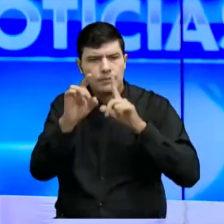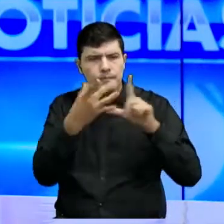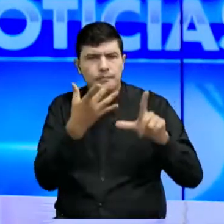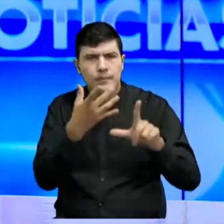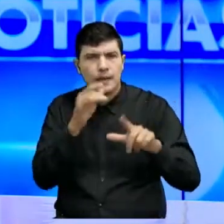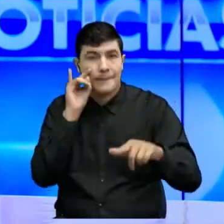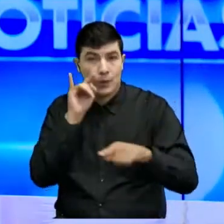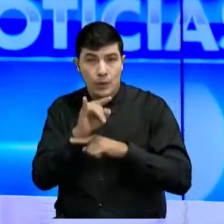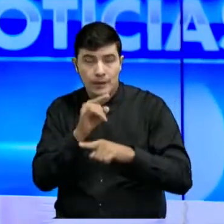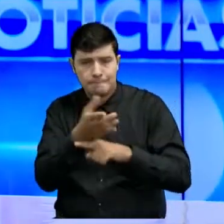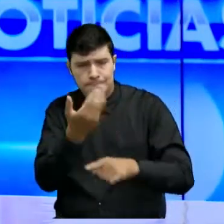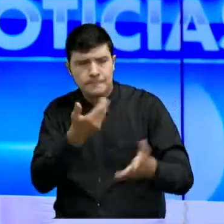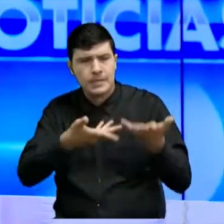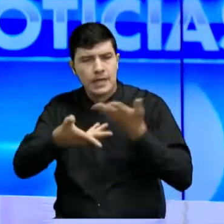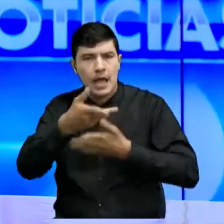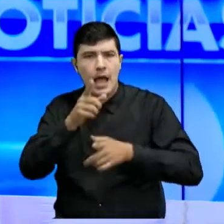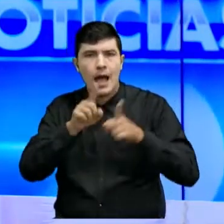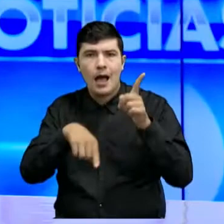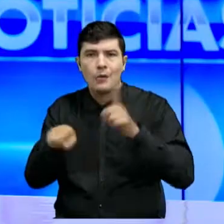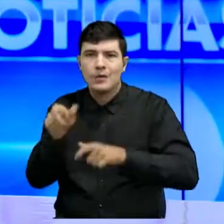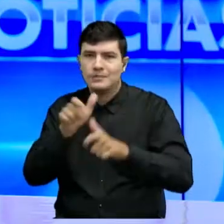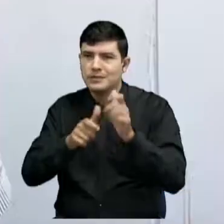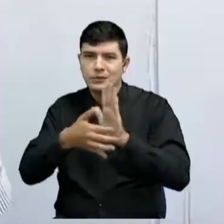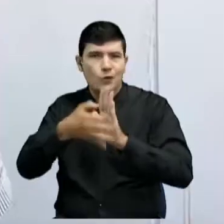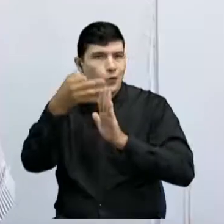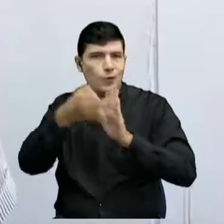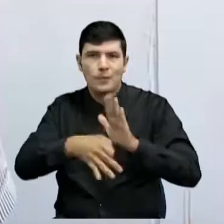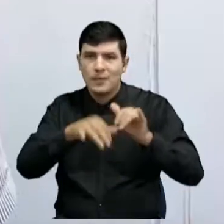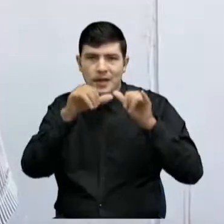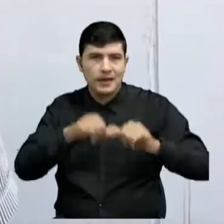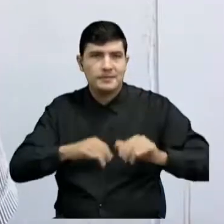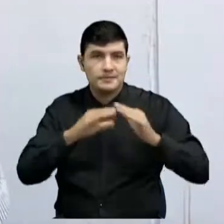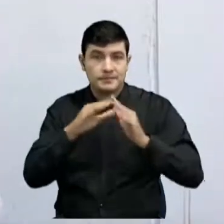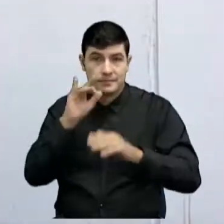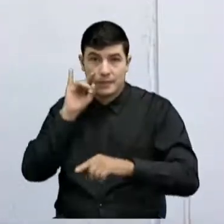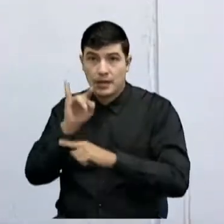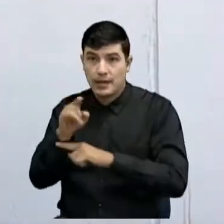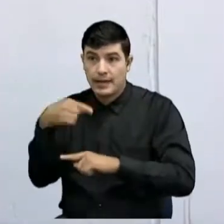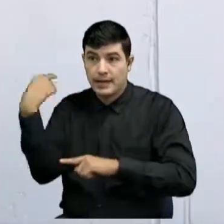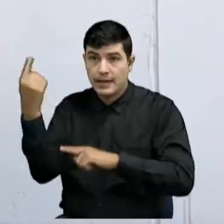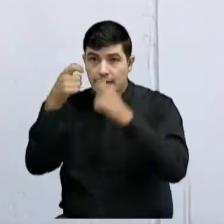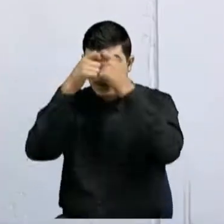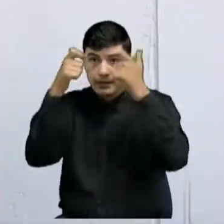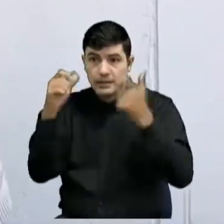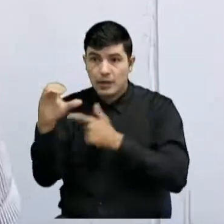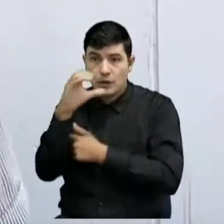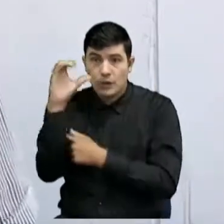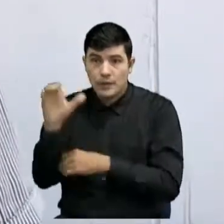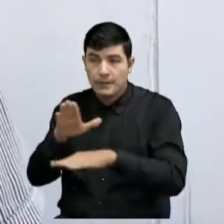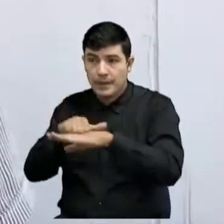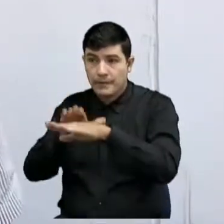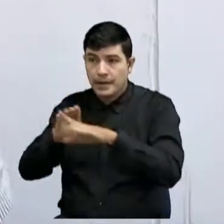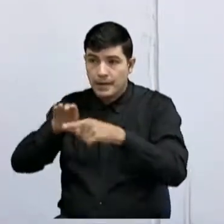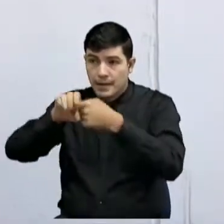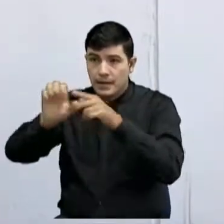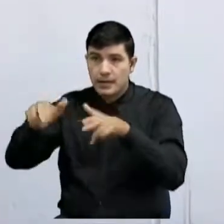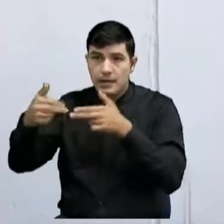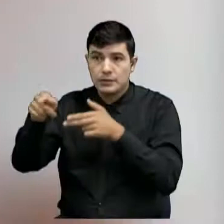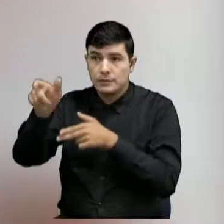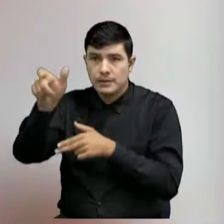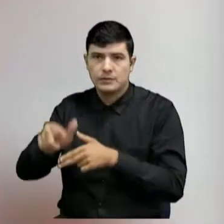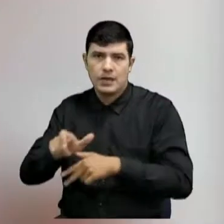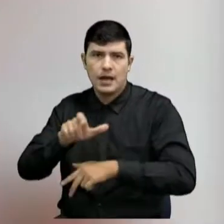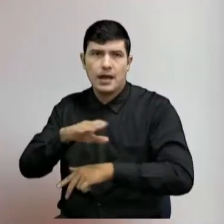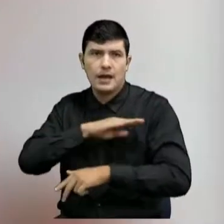presunto incumplimiento del aislamiento preventivo la procuraduría general de la nación citó a audiencia pública virtual el alcalde de guadalupe